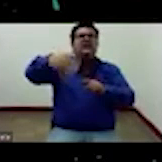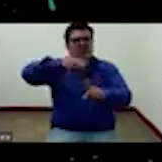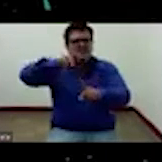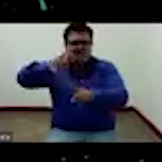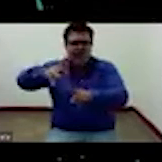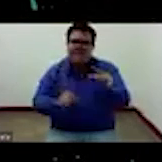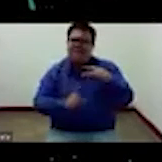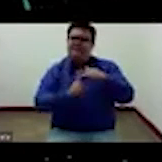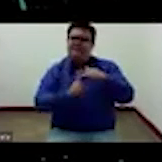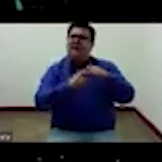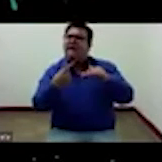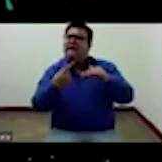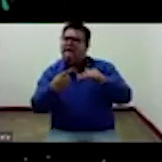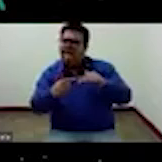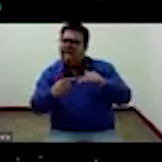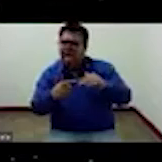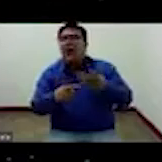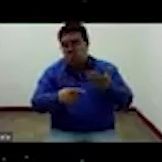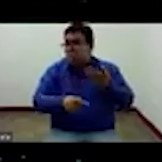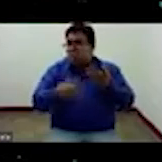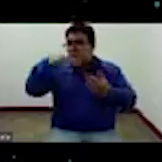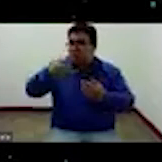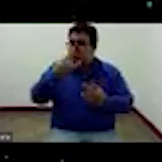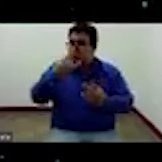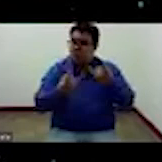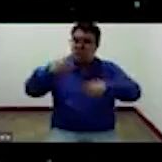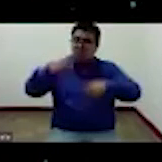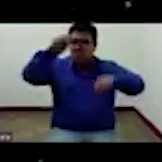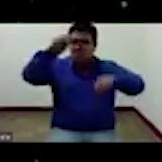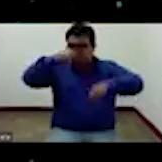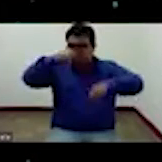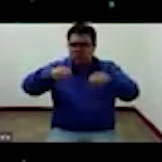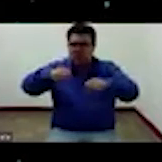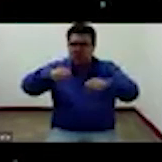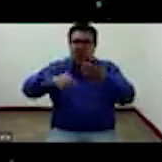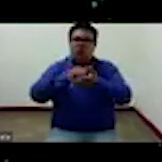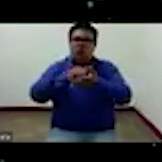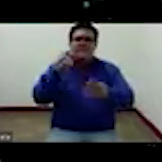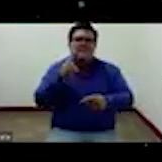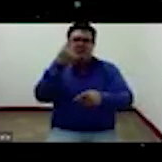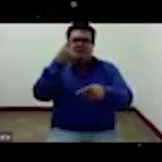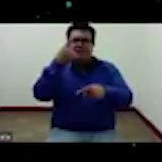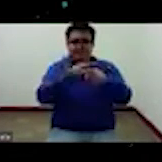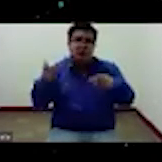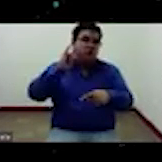posibilidad interesante y es la primera semana del sonido que se hace en Bogotá.